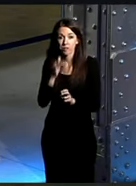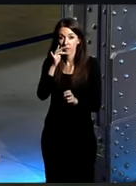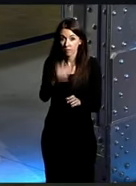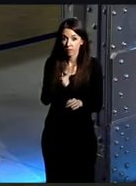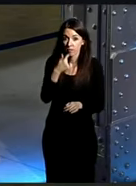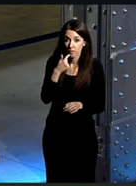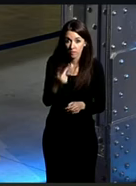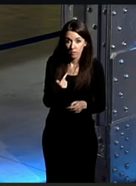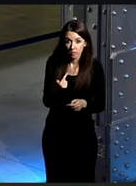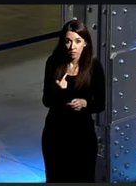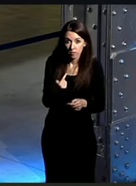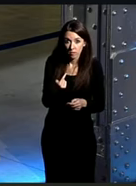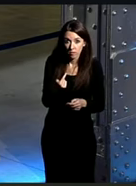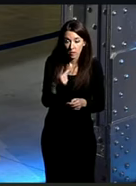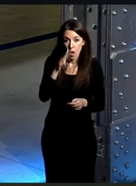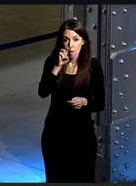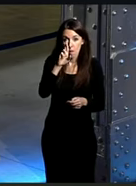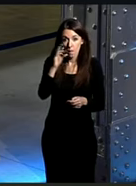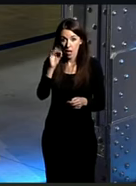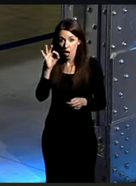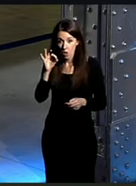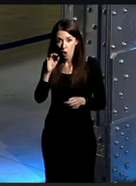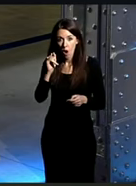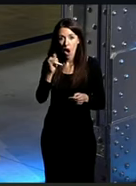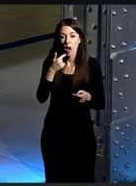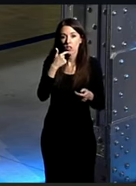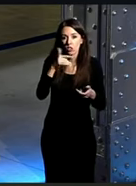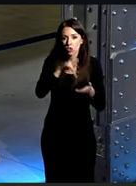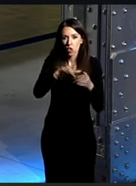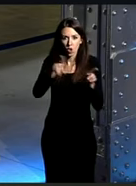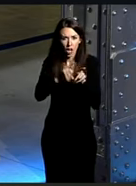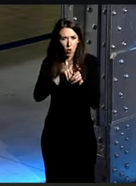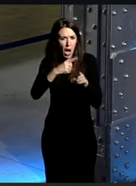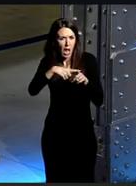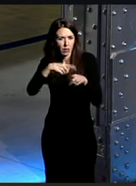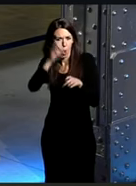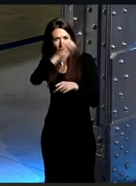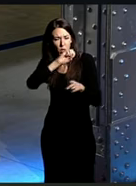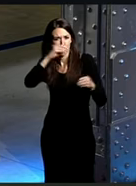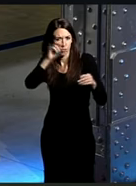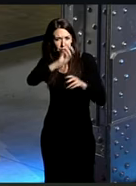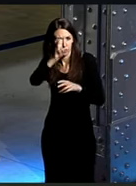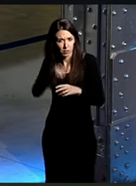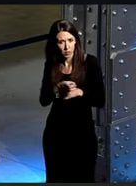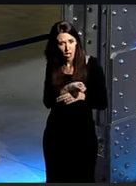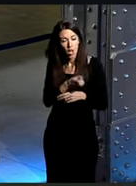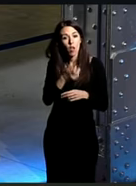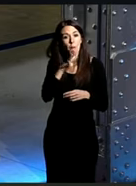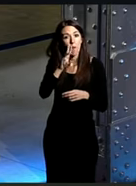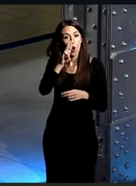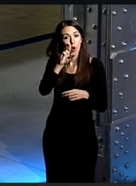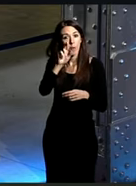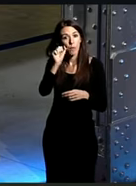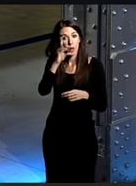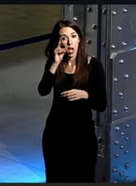menciona el Media Lab Prado. Para mí Media Lab Prado tiene un montón de connotaciones, es un prisma, ¿no? Es un fractal, porque el Media Lab Prado no solamente